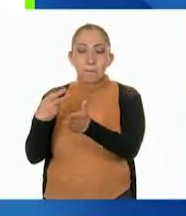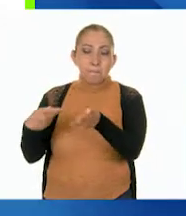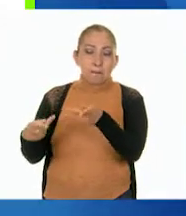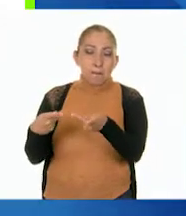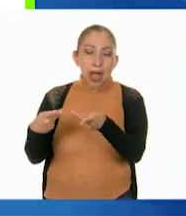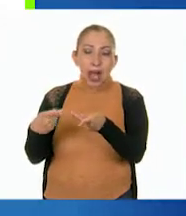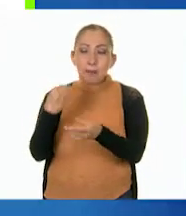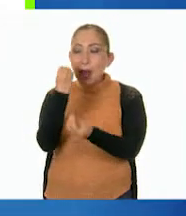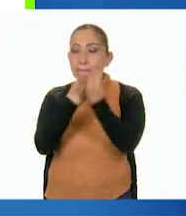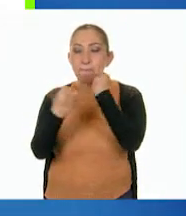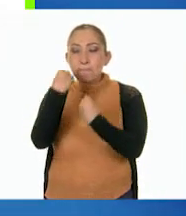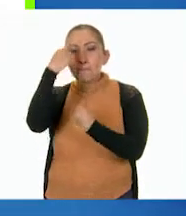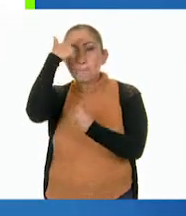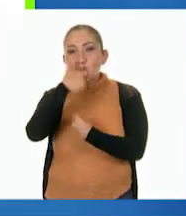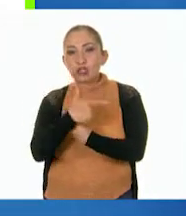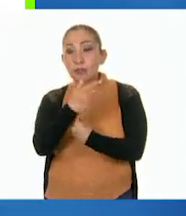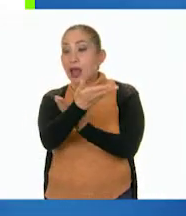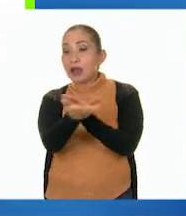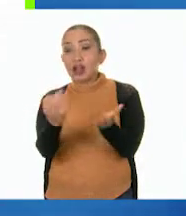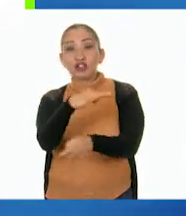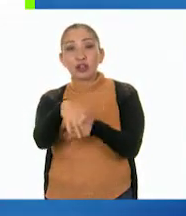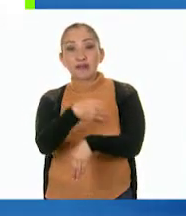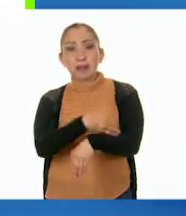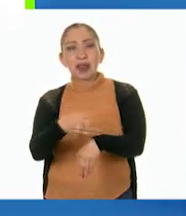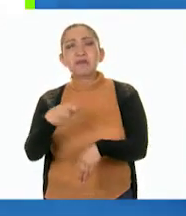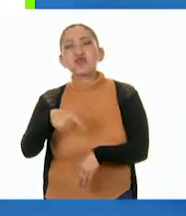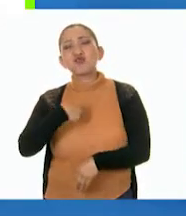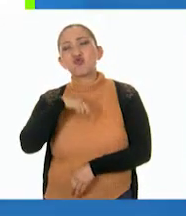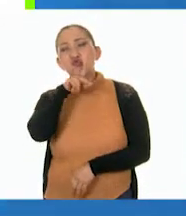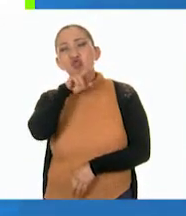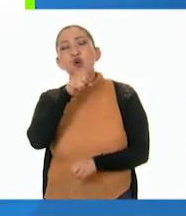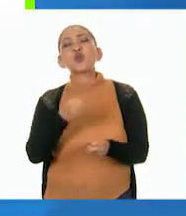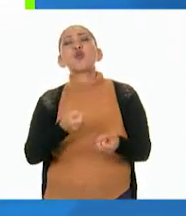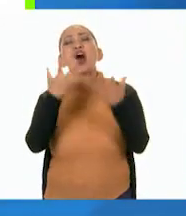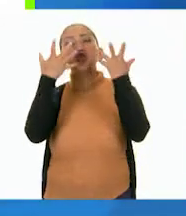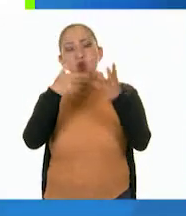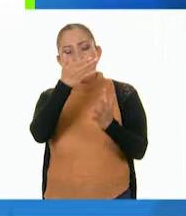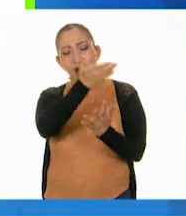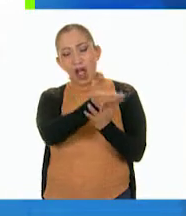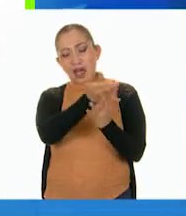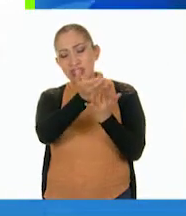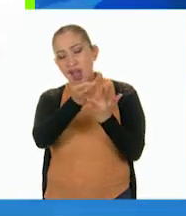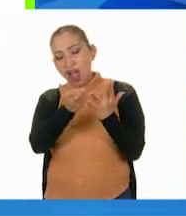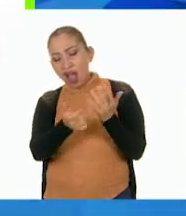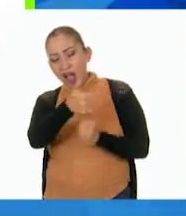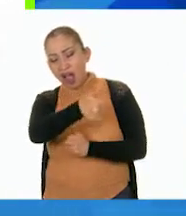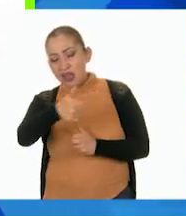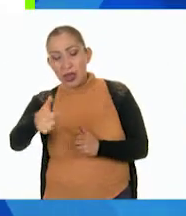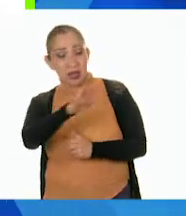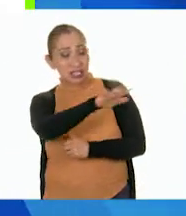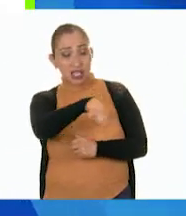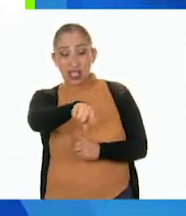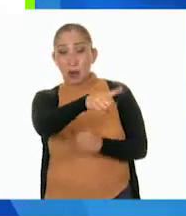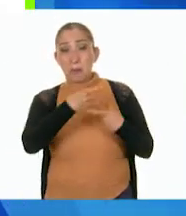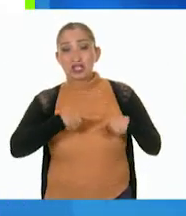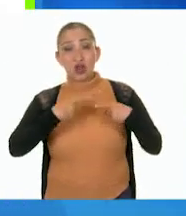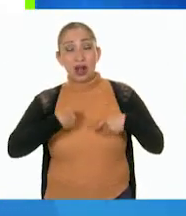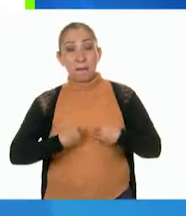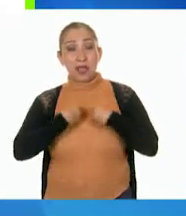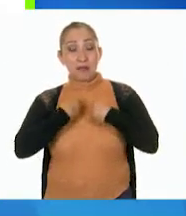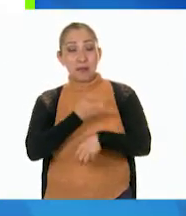vez una cena para toda la familia. Lo que me preocupa son las cantidades, porque en total somos 5 integrantes de la